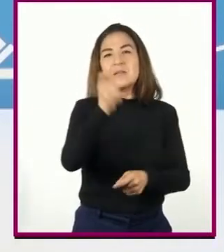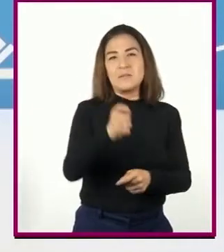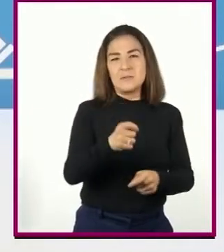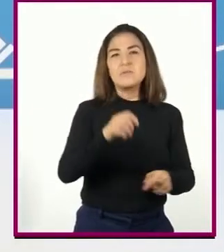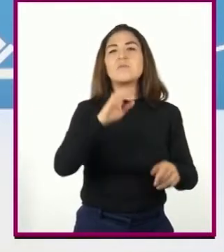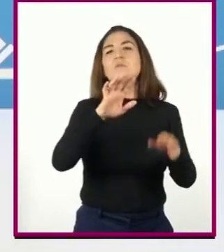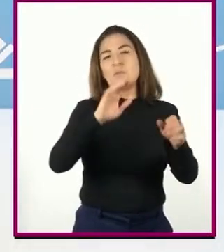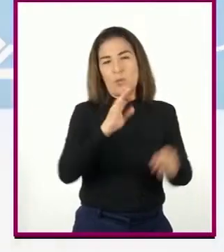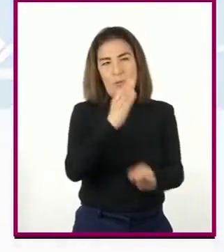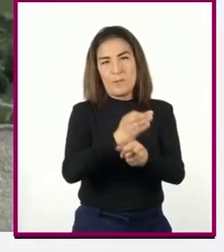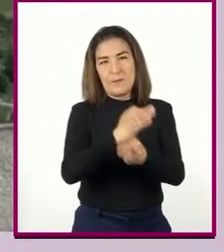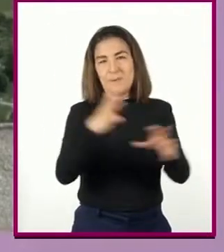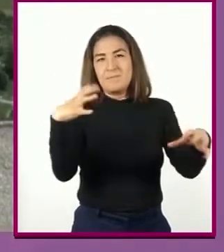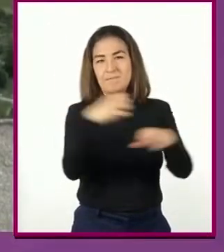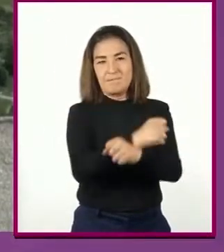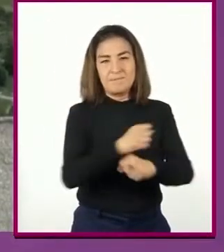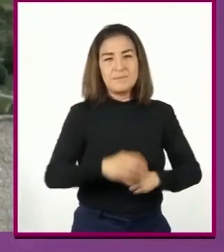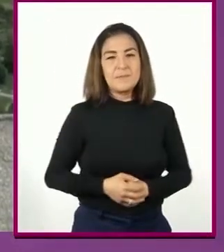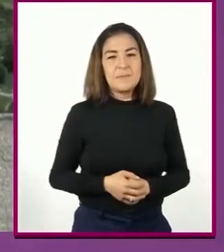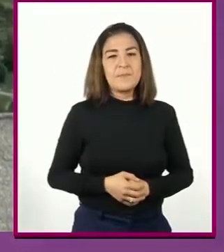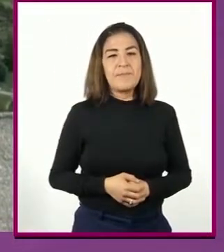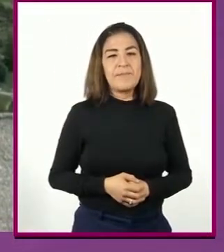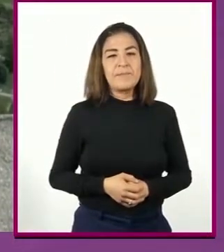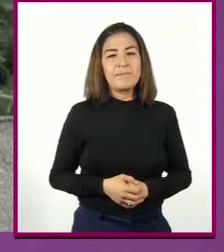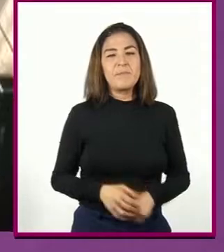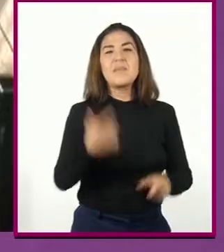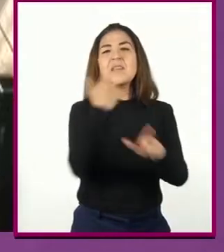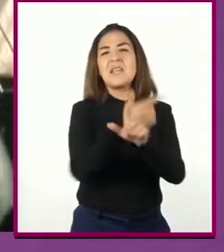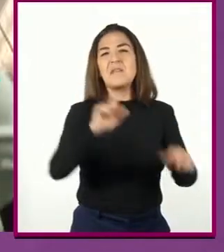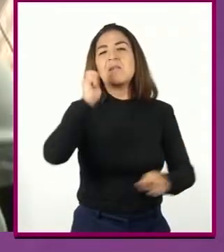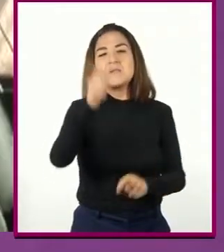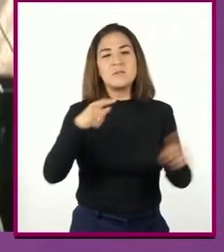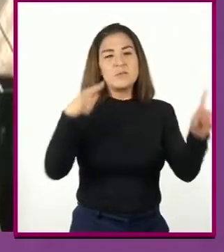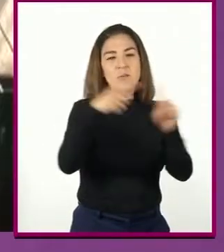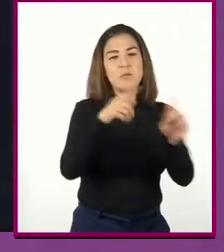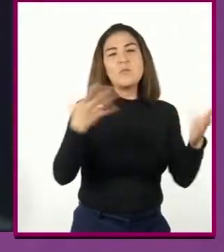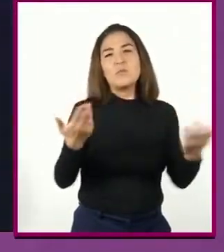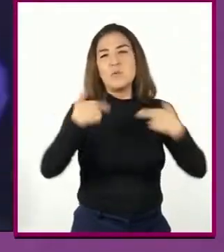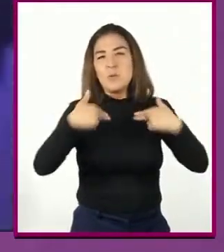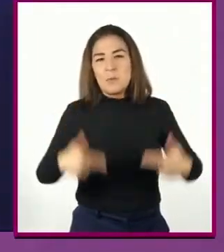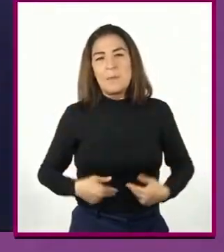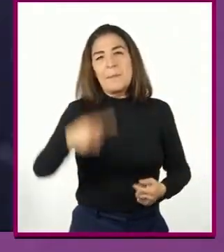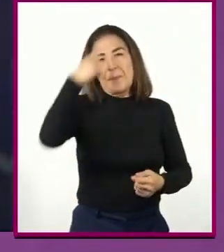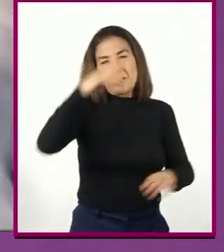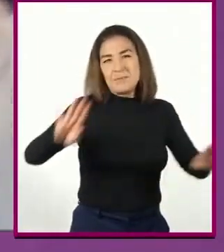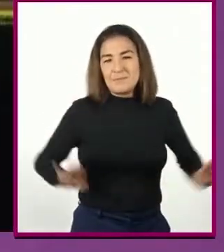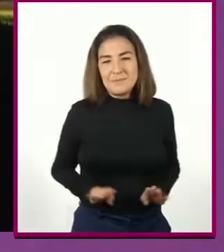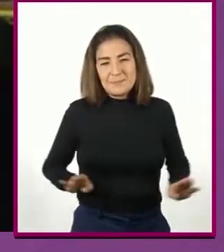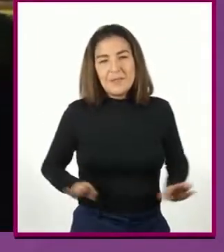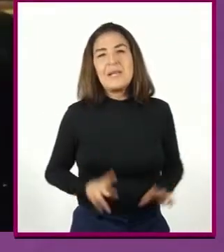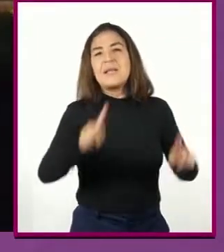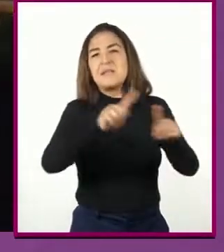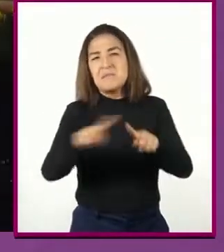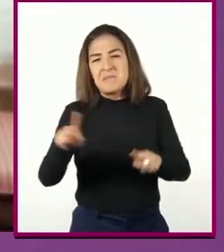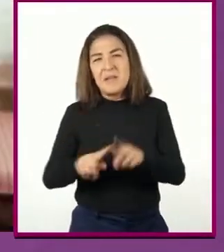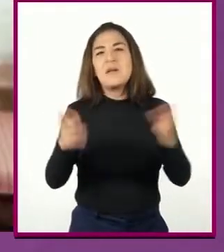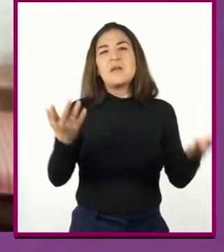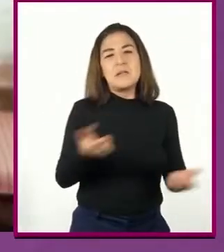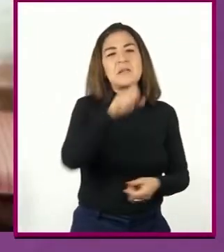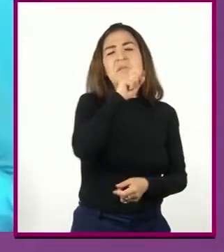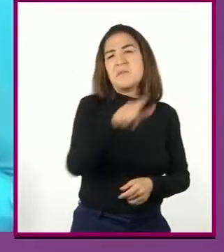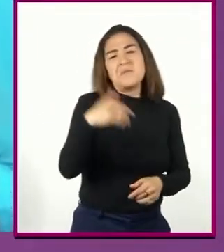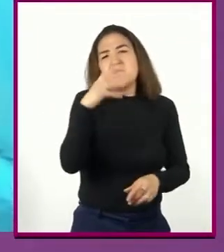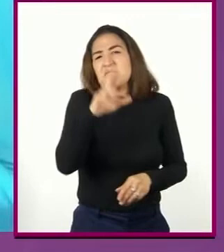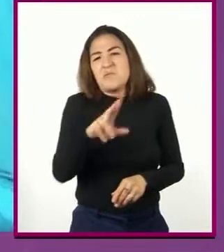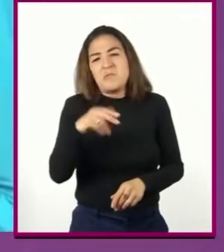siguiente definición. La libertad es la facultad natural que tiene el ser humano de comportarse de una manera y de otra, o de no